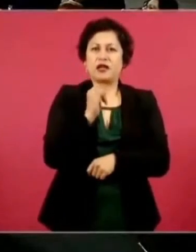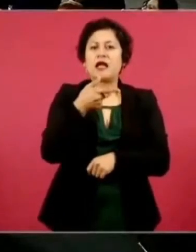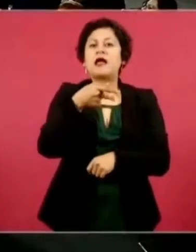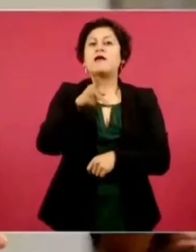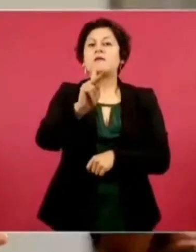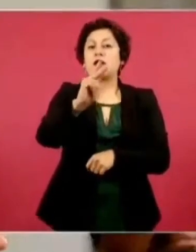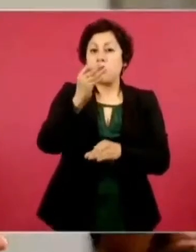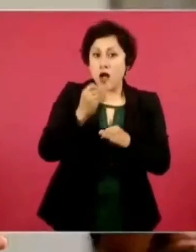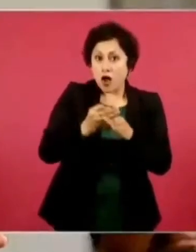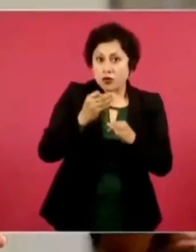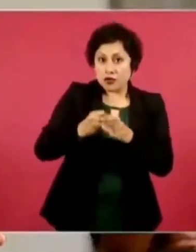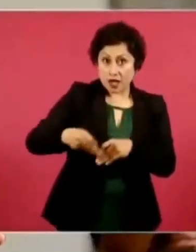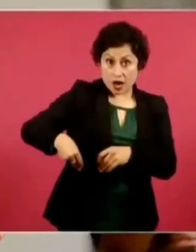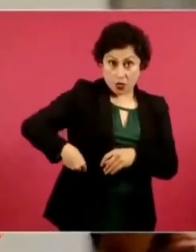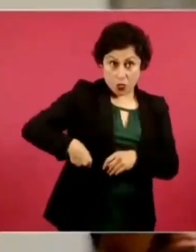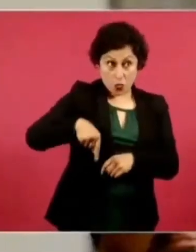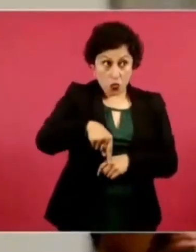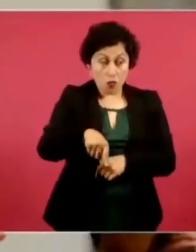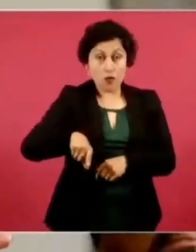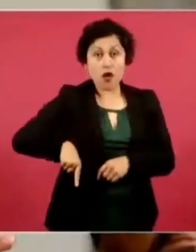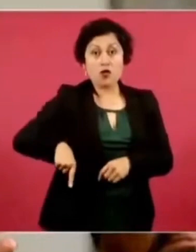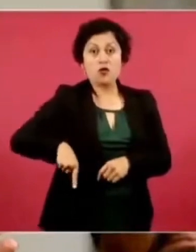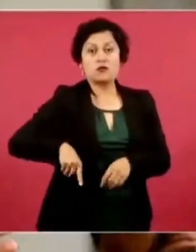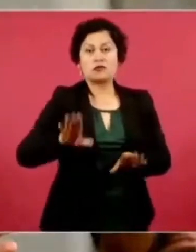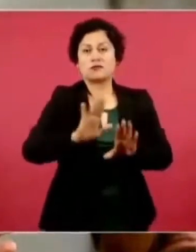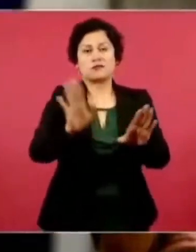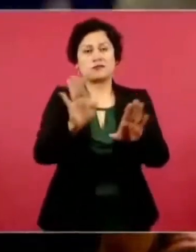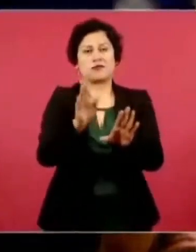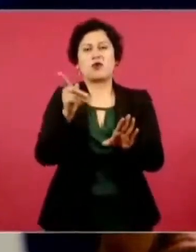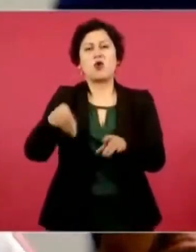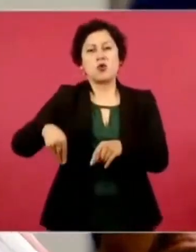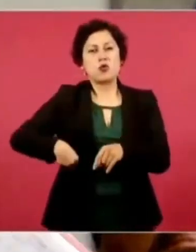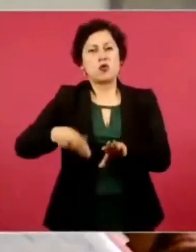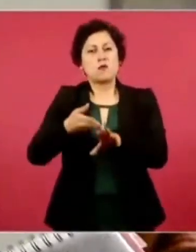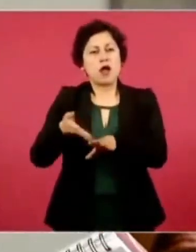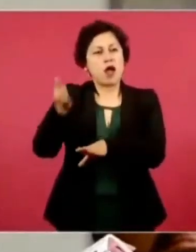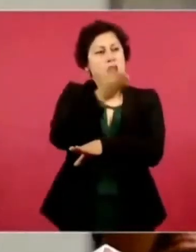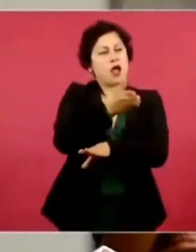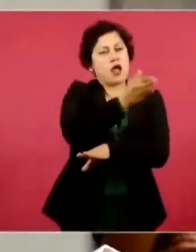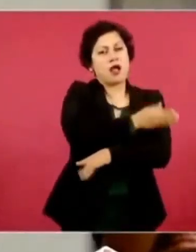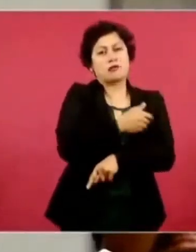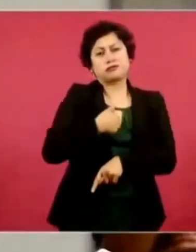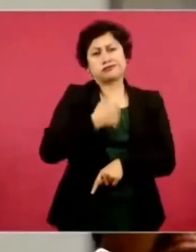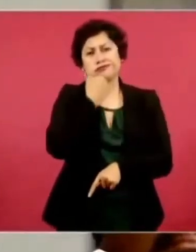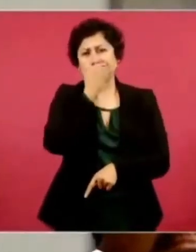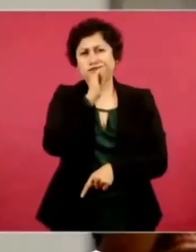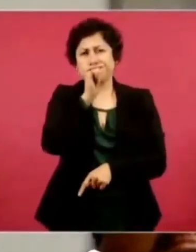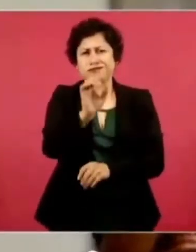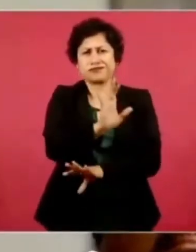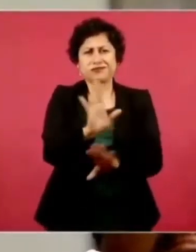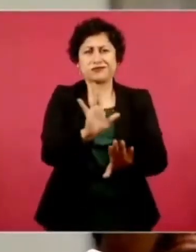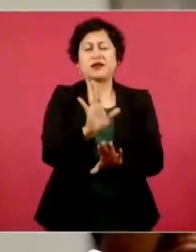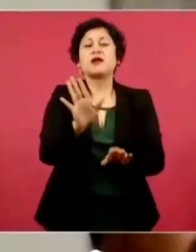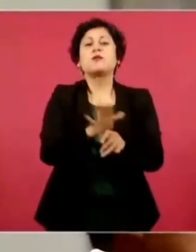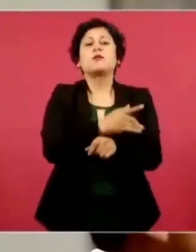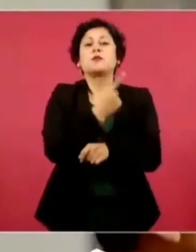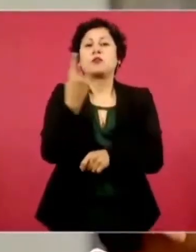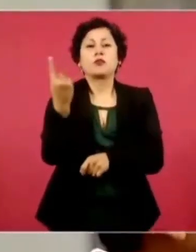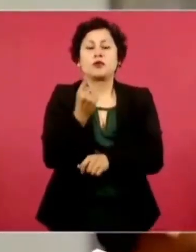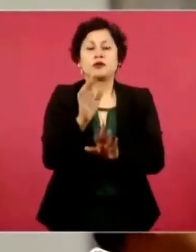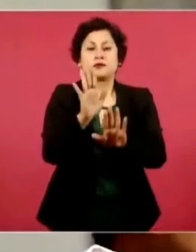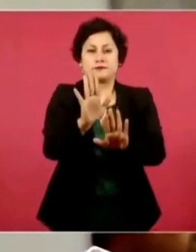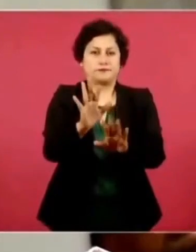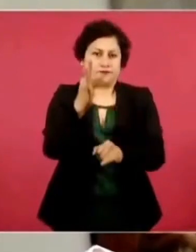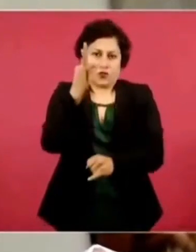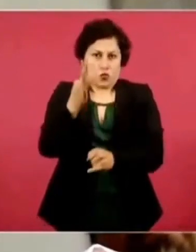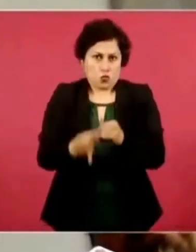decir sin temor a equivocarme, sexenios anteriores. ¿Por qué? Porque cabe mencionar solamente, ya para cerrar este tema,